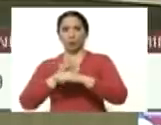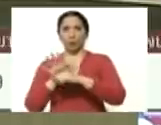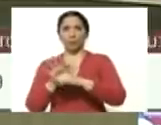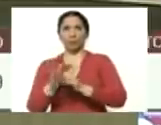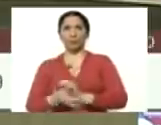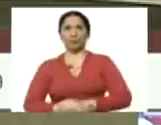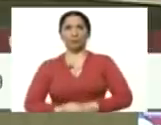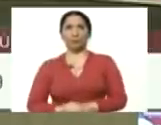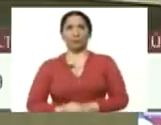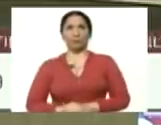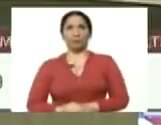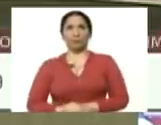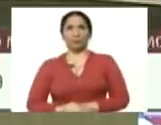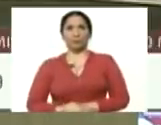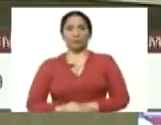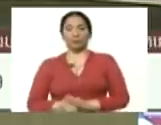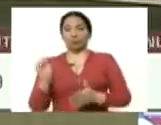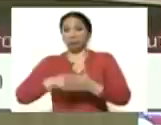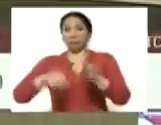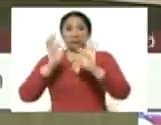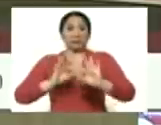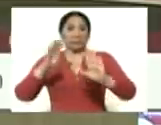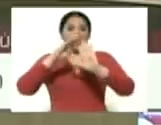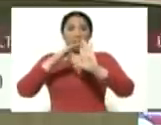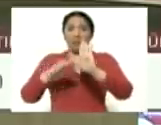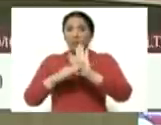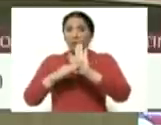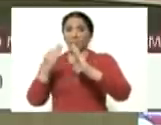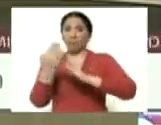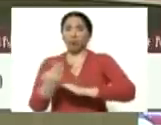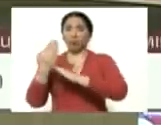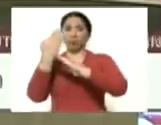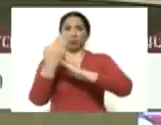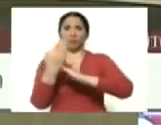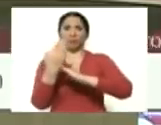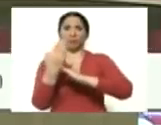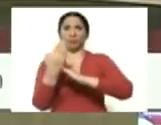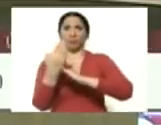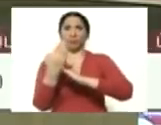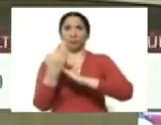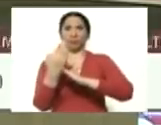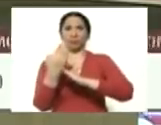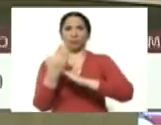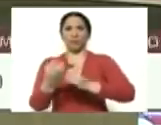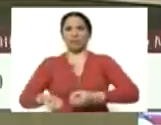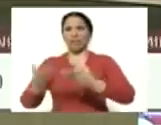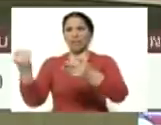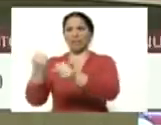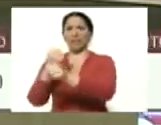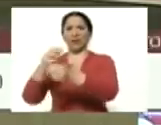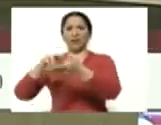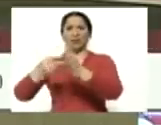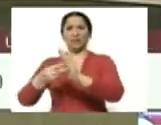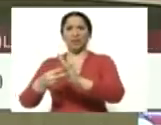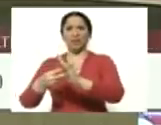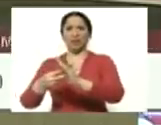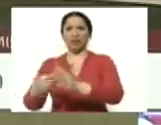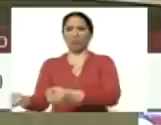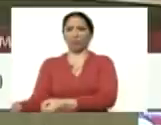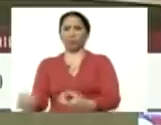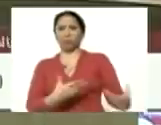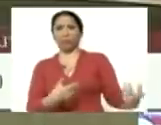COVID-19. Sin ningún tipo de medidas de protección, les dan trabajos que significan recoger personas,